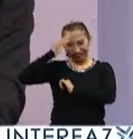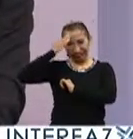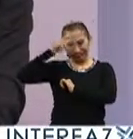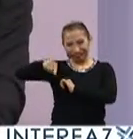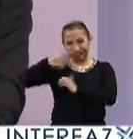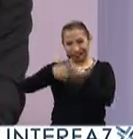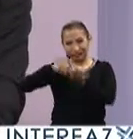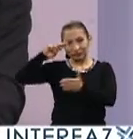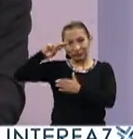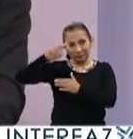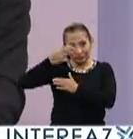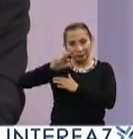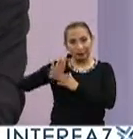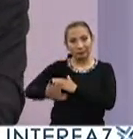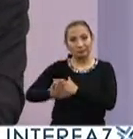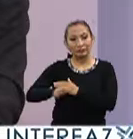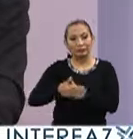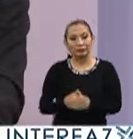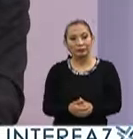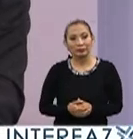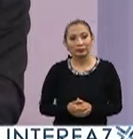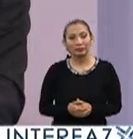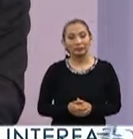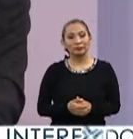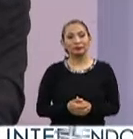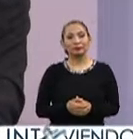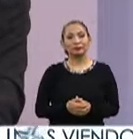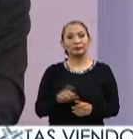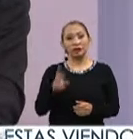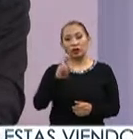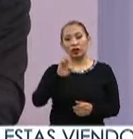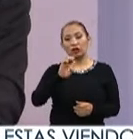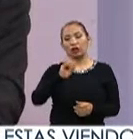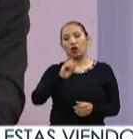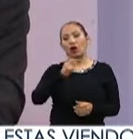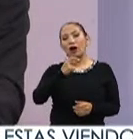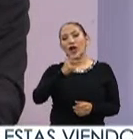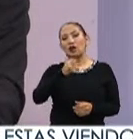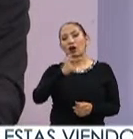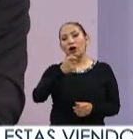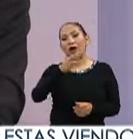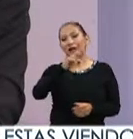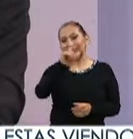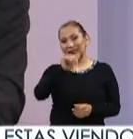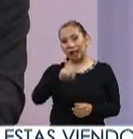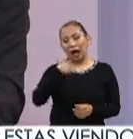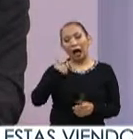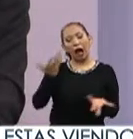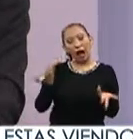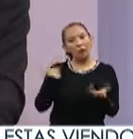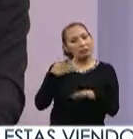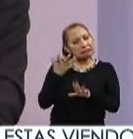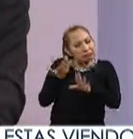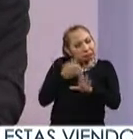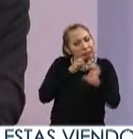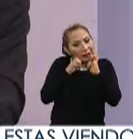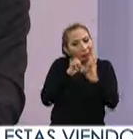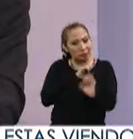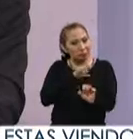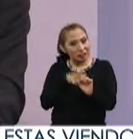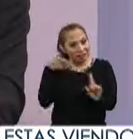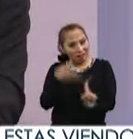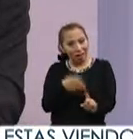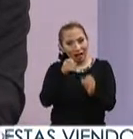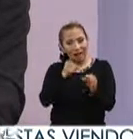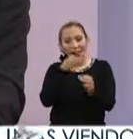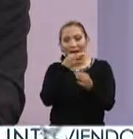esta prestigiosa universidad, Rogelio Garza Rivera, nos concedió una entrevista exclusiva a la